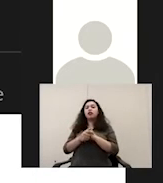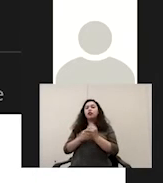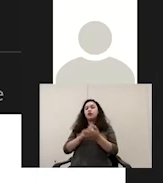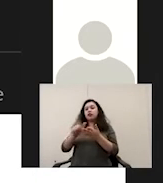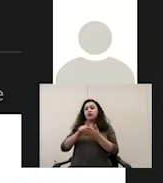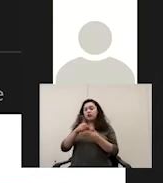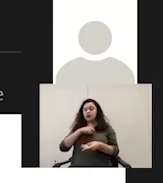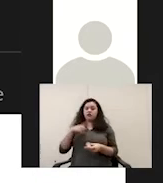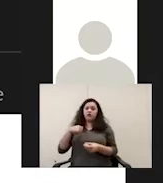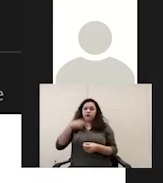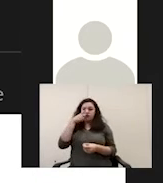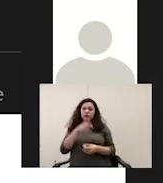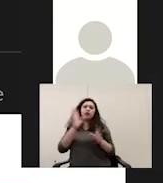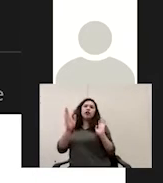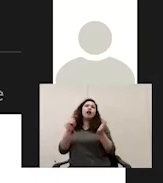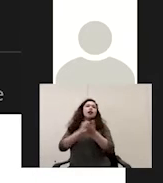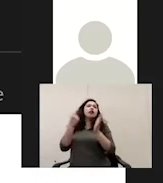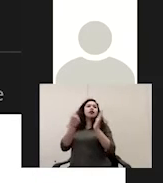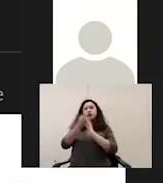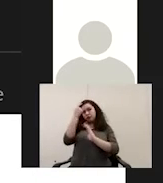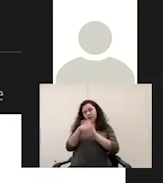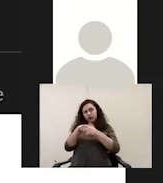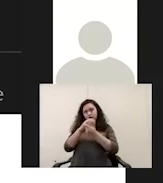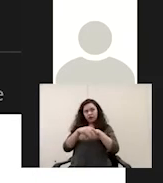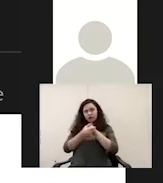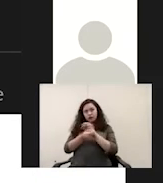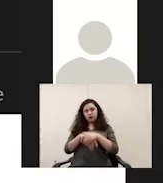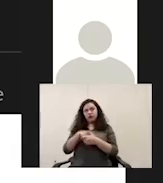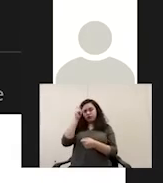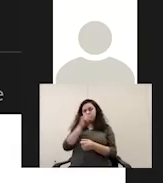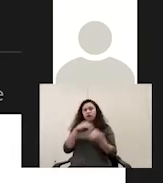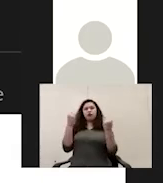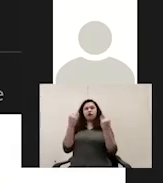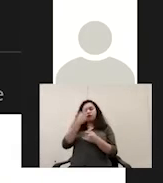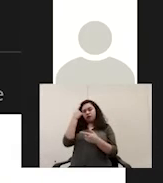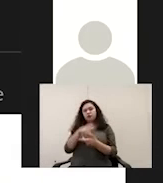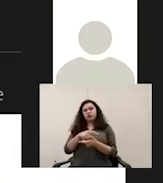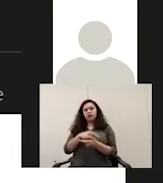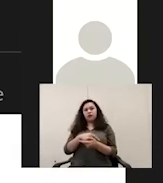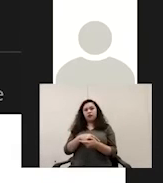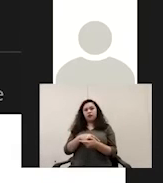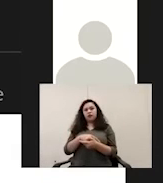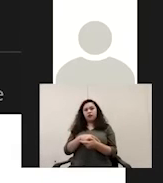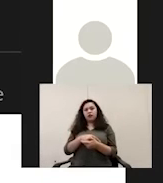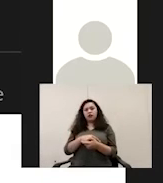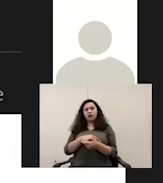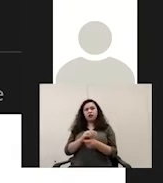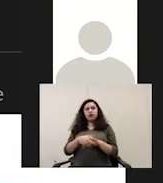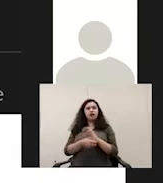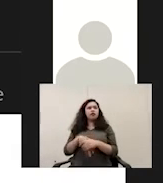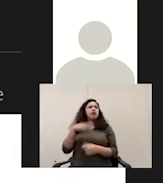les comentaba, hay técnicas para el lavado de manos y hay técnica para la desinfección de manos con alcohol